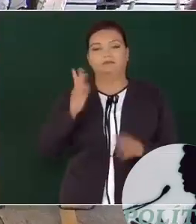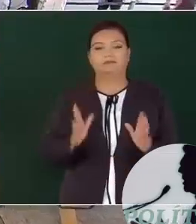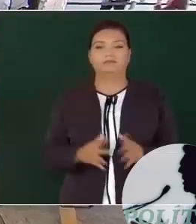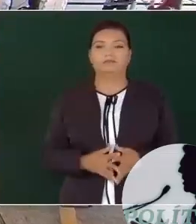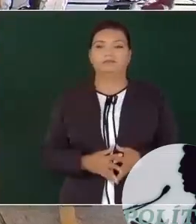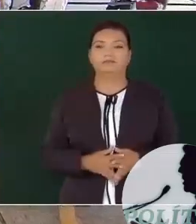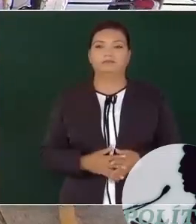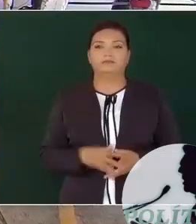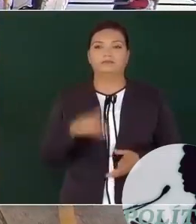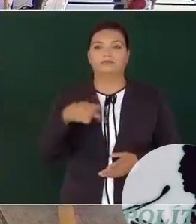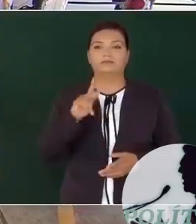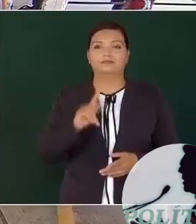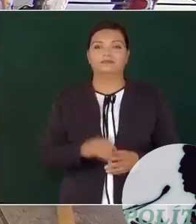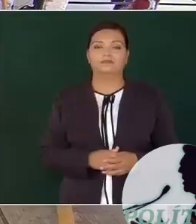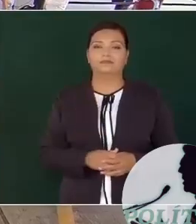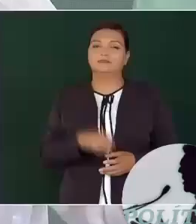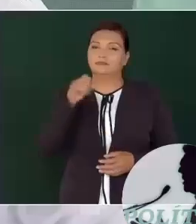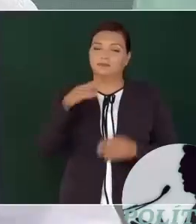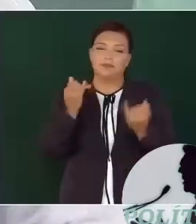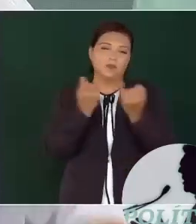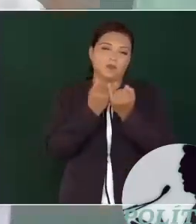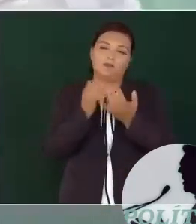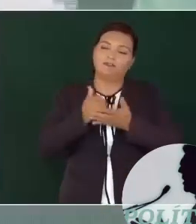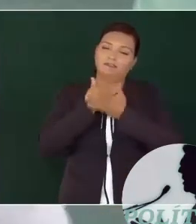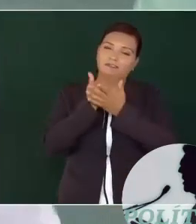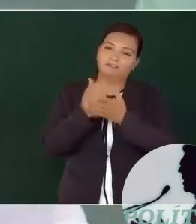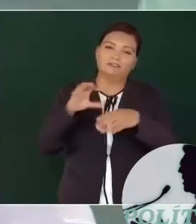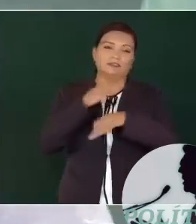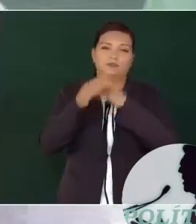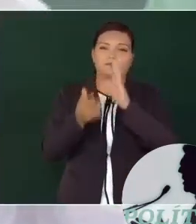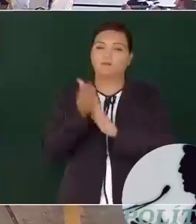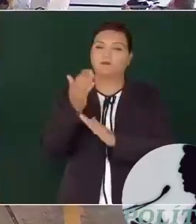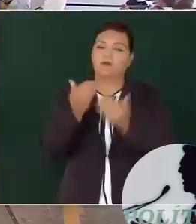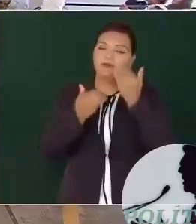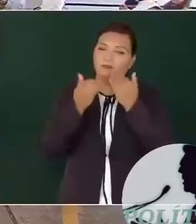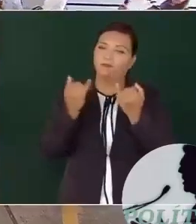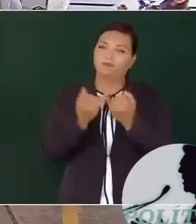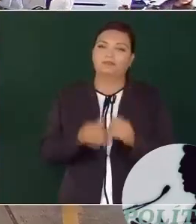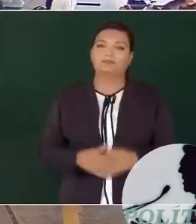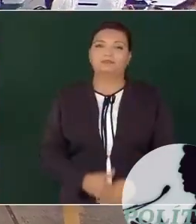Pero son también muy solidarios y vámonos a desayunar.